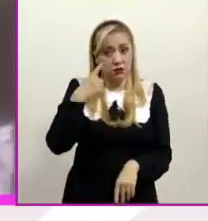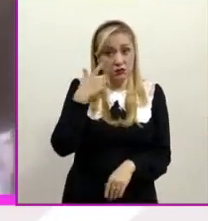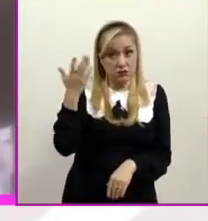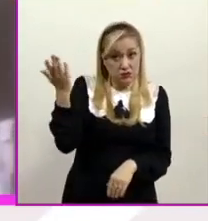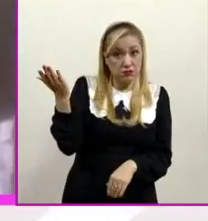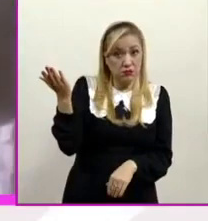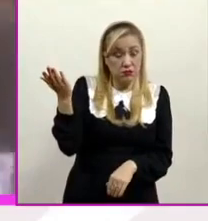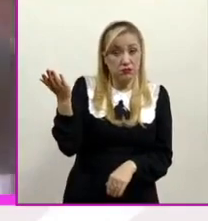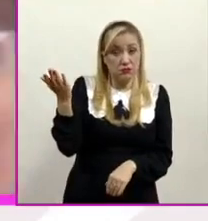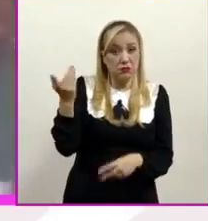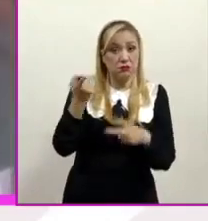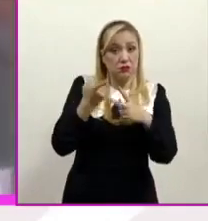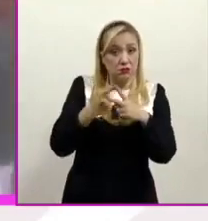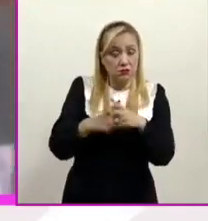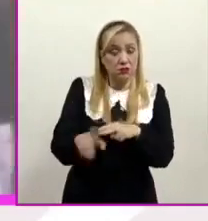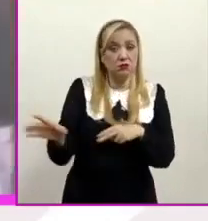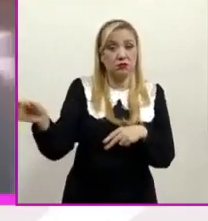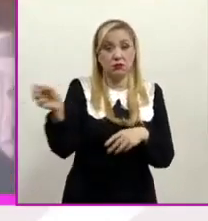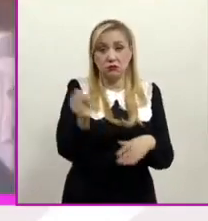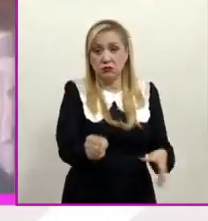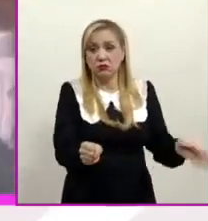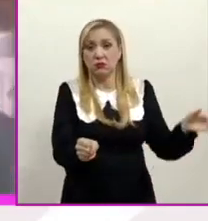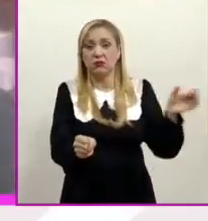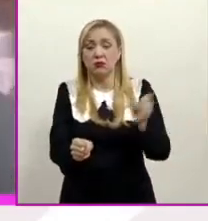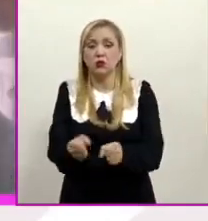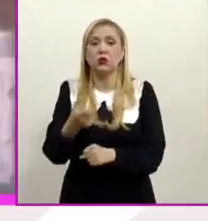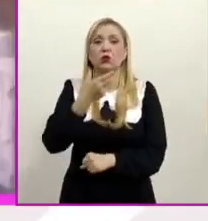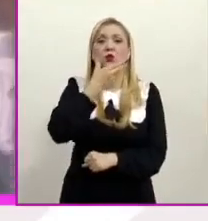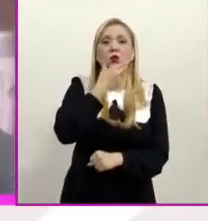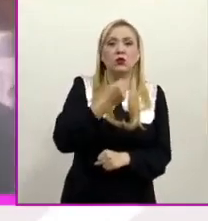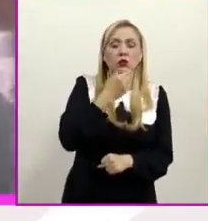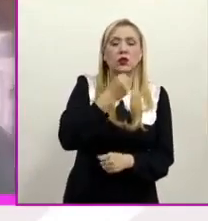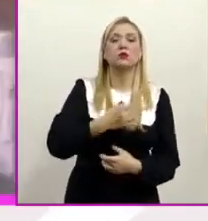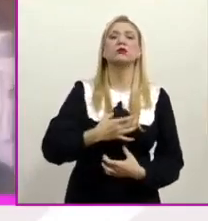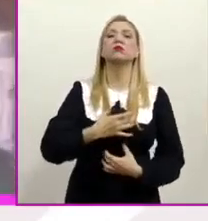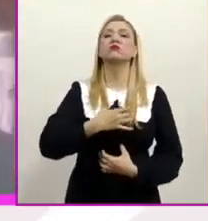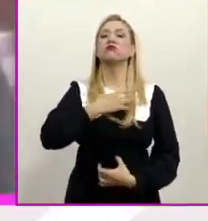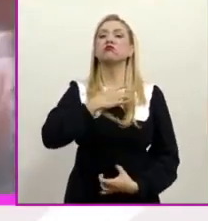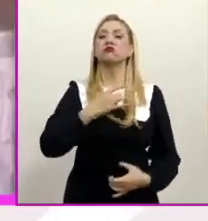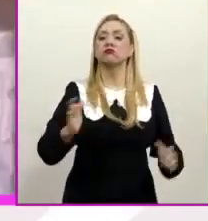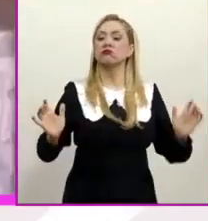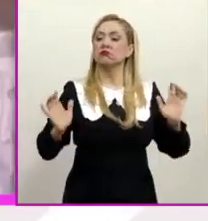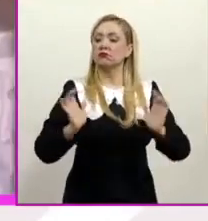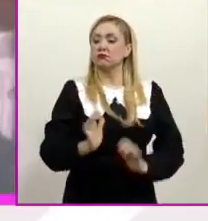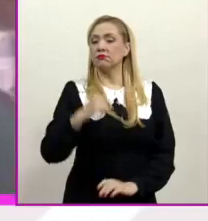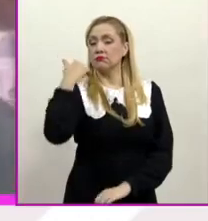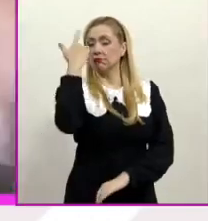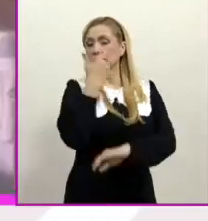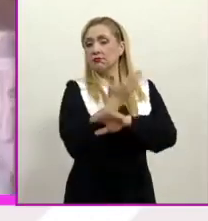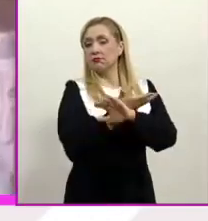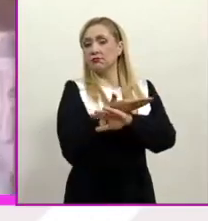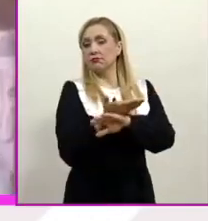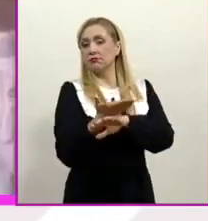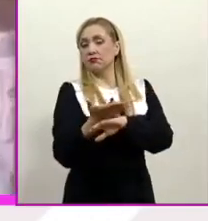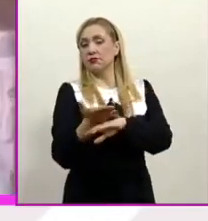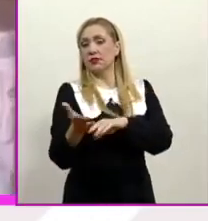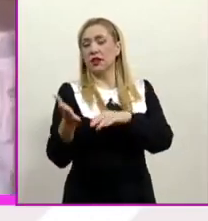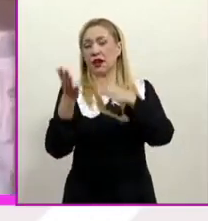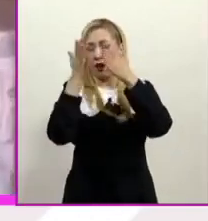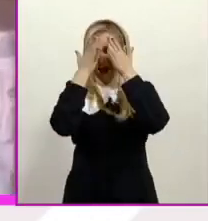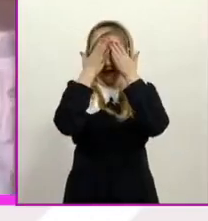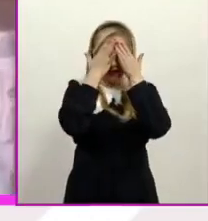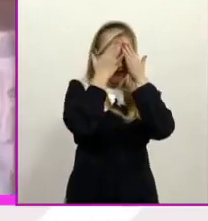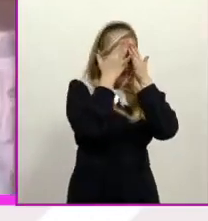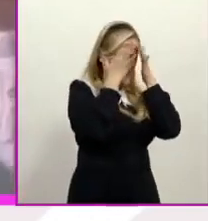empezaron a poner las cuotas, que hicieron que los hombres de corbata y de saco y muy blancos se rasgaran las